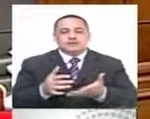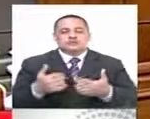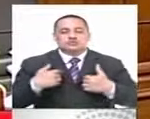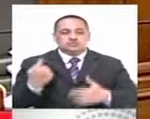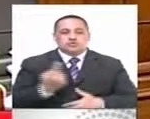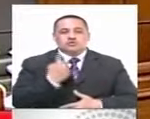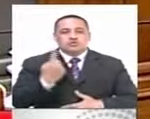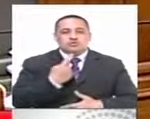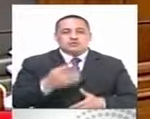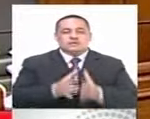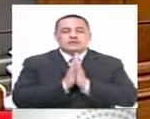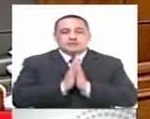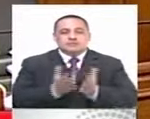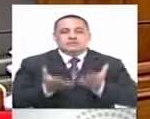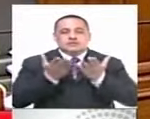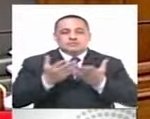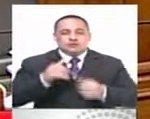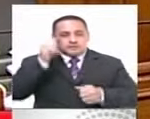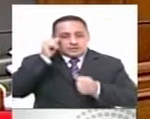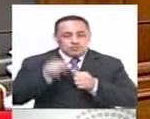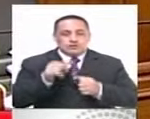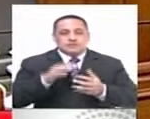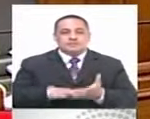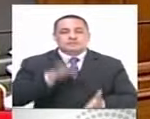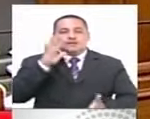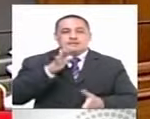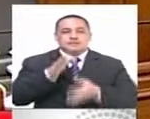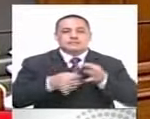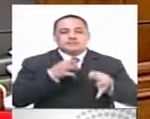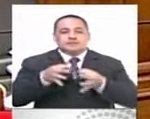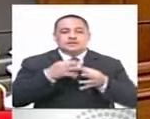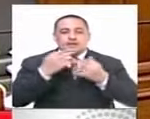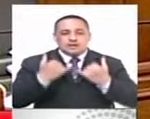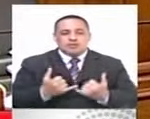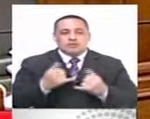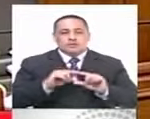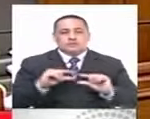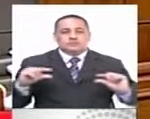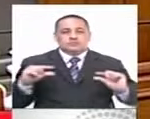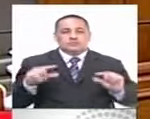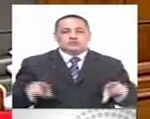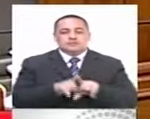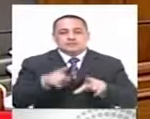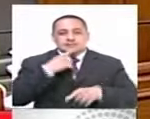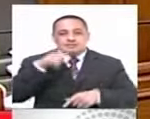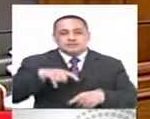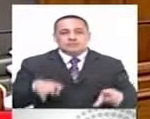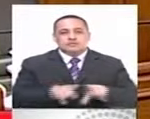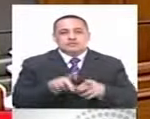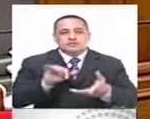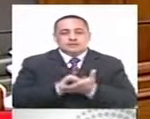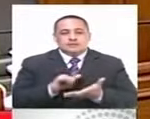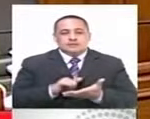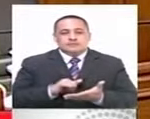solo les pedimos que se acuerden, más que individualizar hoy en día, necesitamos